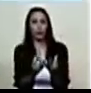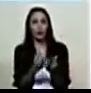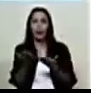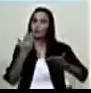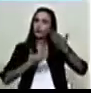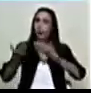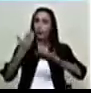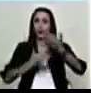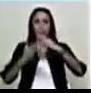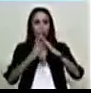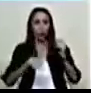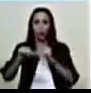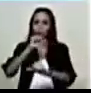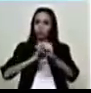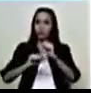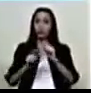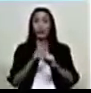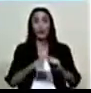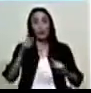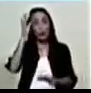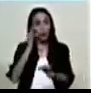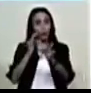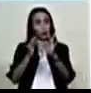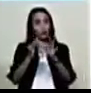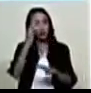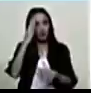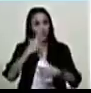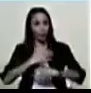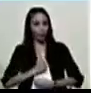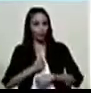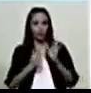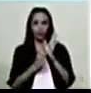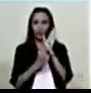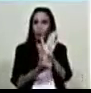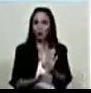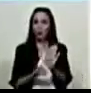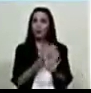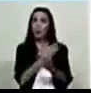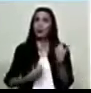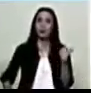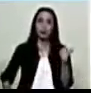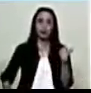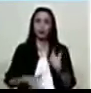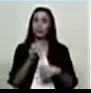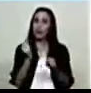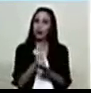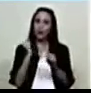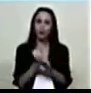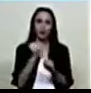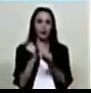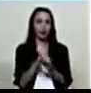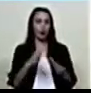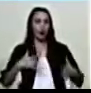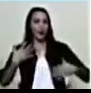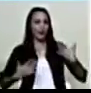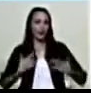feliz. Pero ten presente que aquí tienes a tu presidente trabajando por tu felicidad.